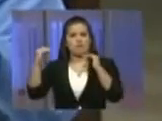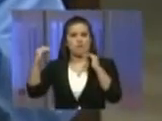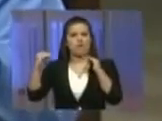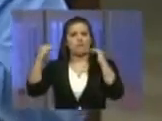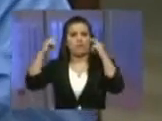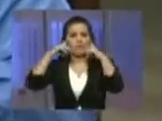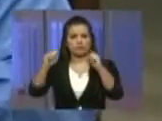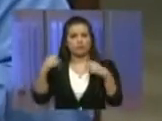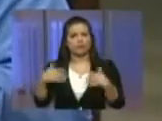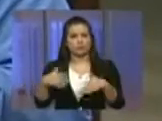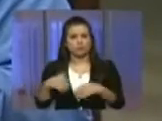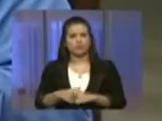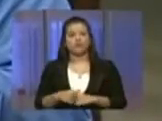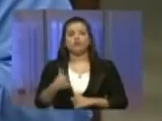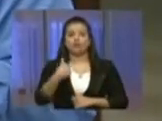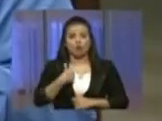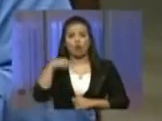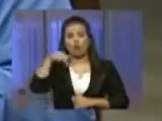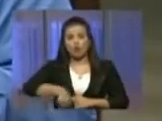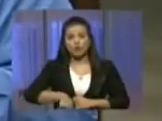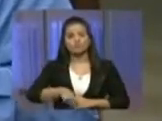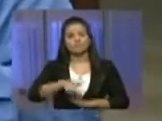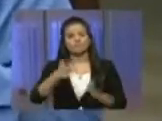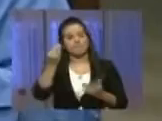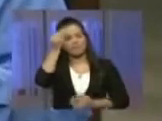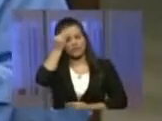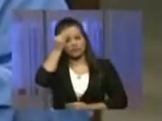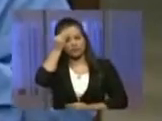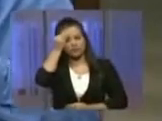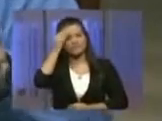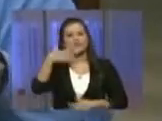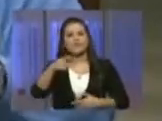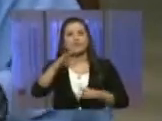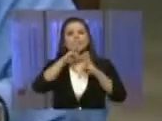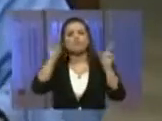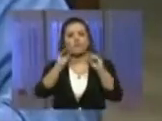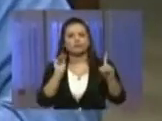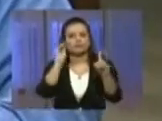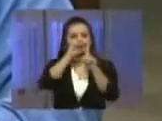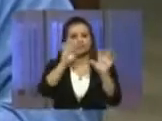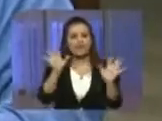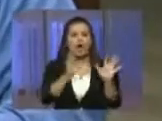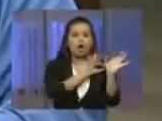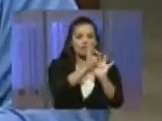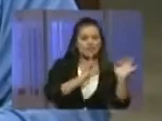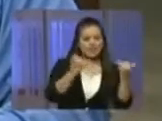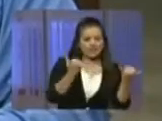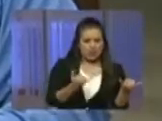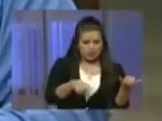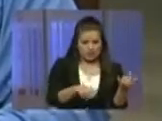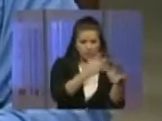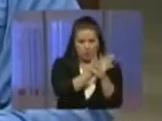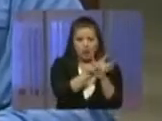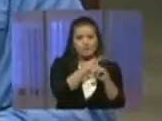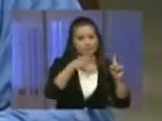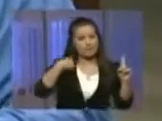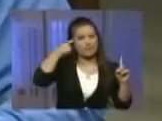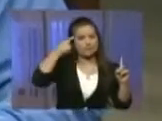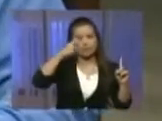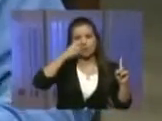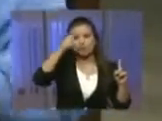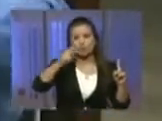ponerle metas concretas al nuevo ciclo olímpico aunque estamos en plena olimpiada ya estamos pensando en Tokio dentro de 4